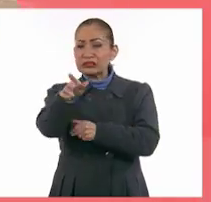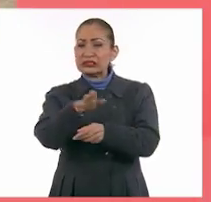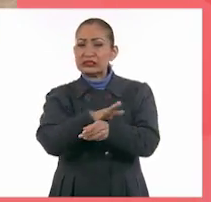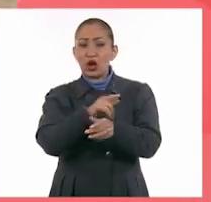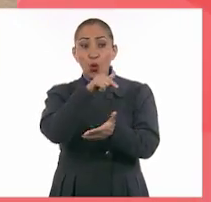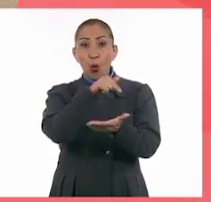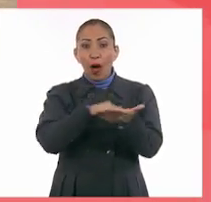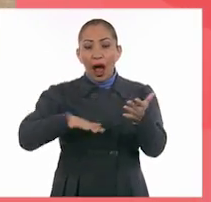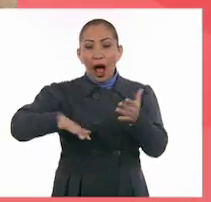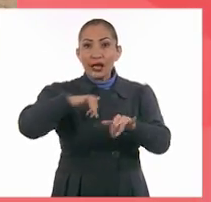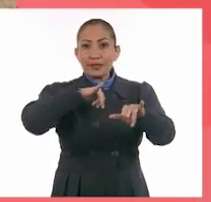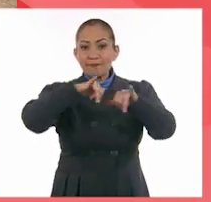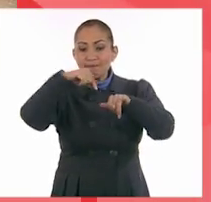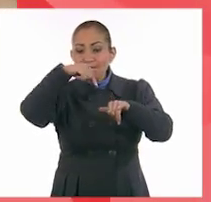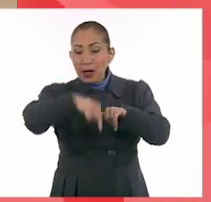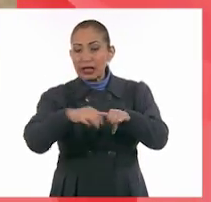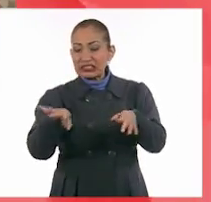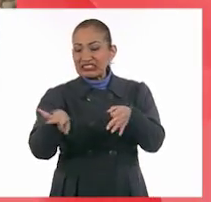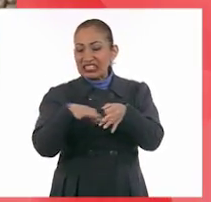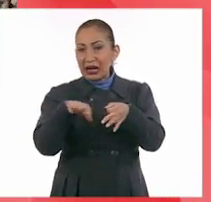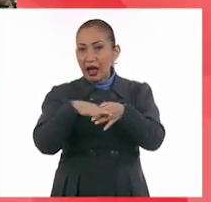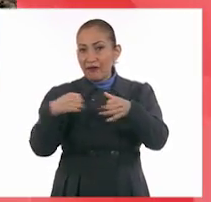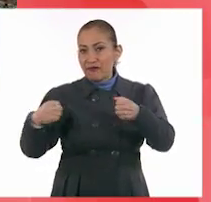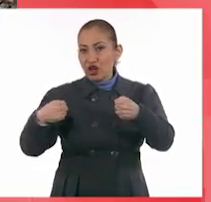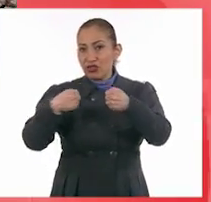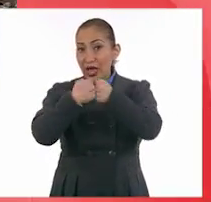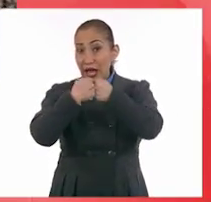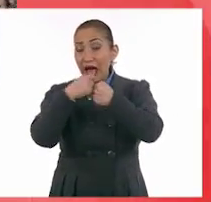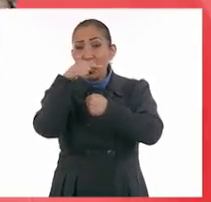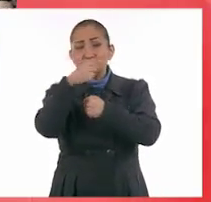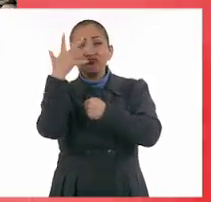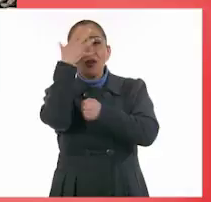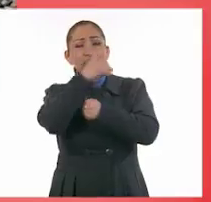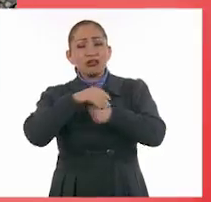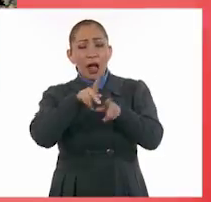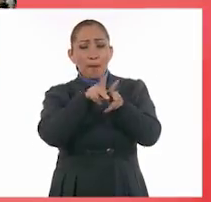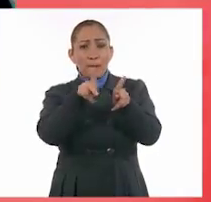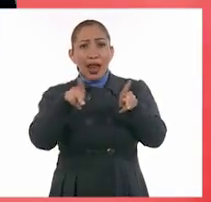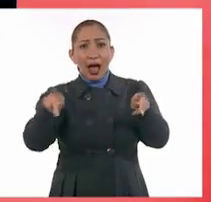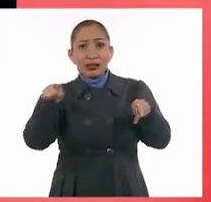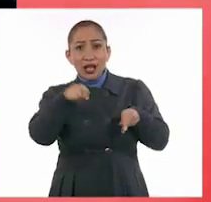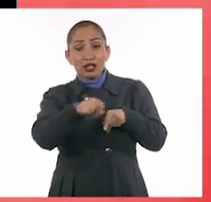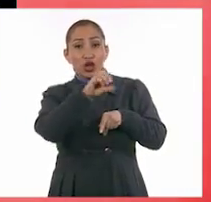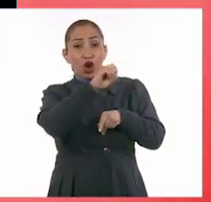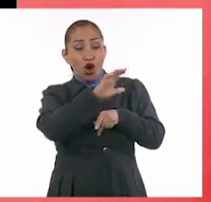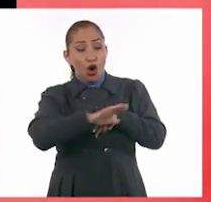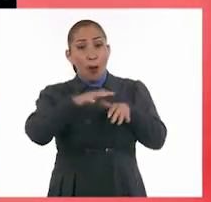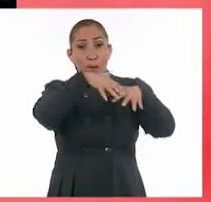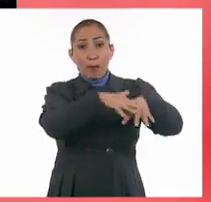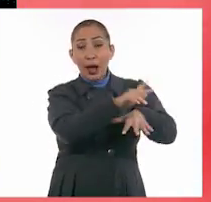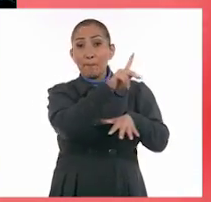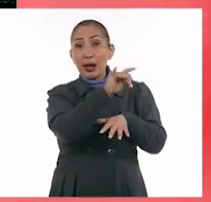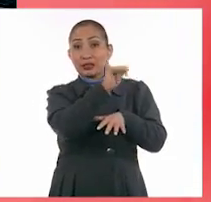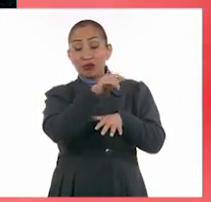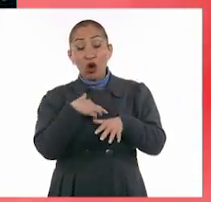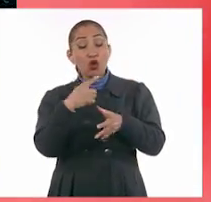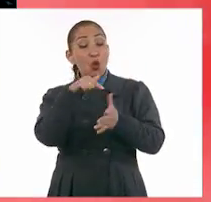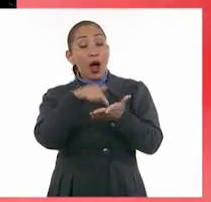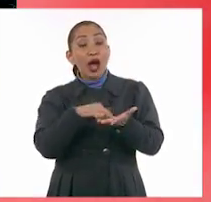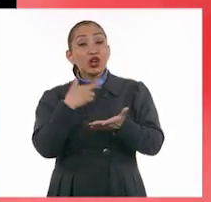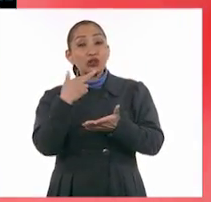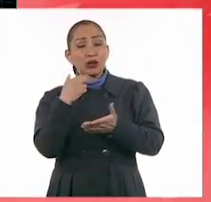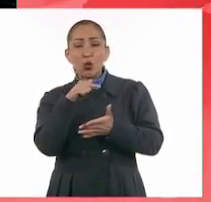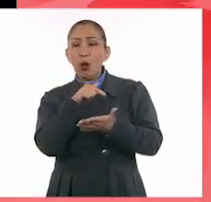privilegiada posición geográfica muy cerca de la frontera y con hermosas playas del Océano Pacífico hacen de Rosarito